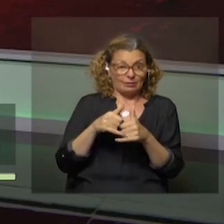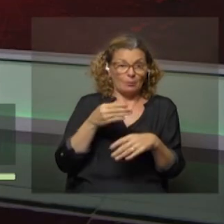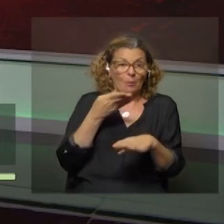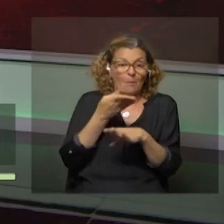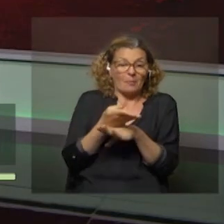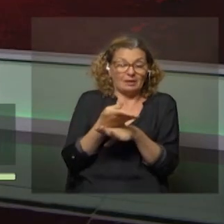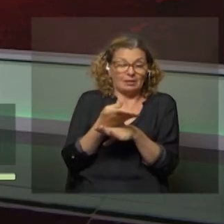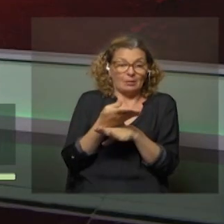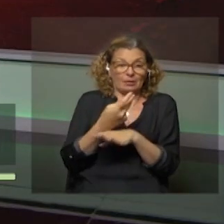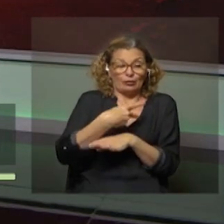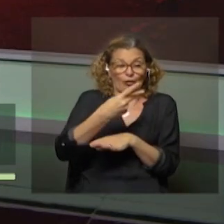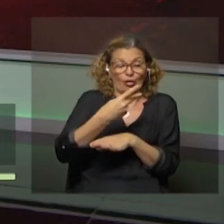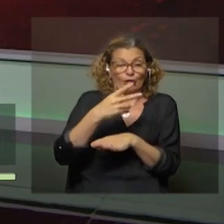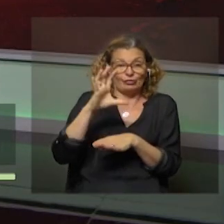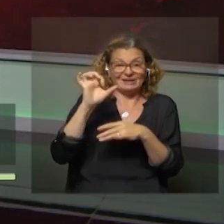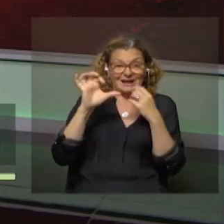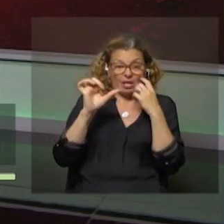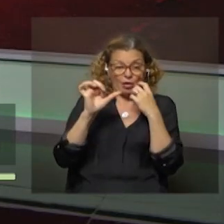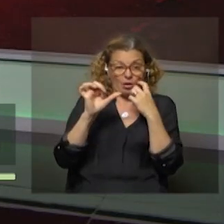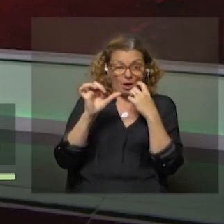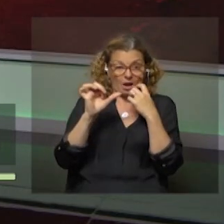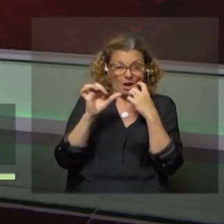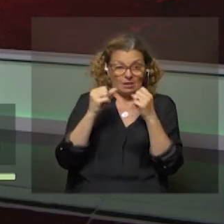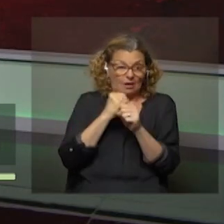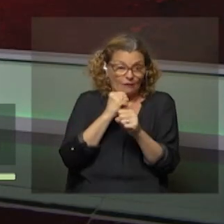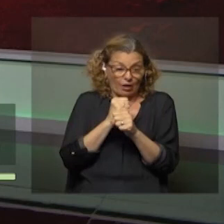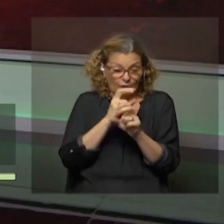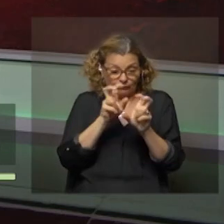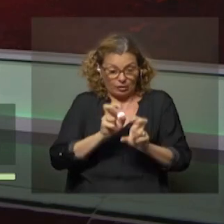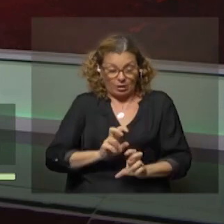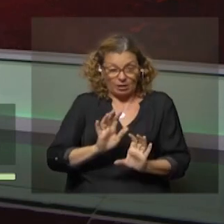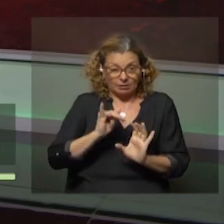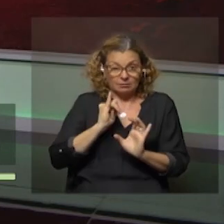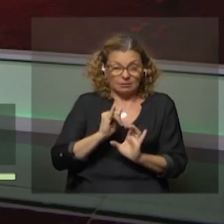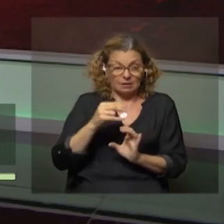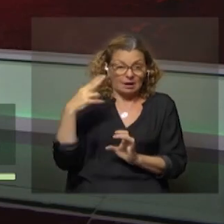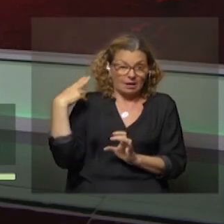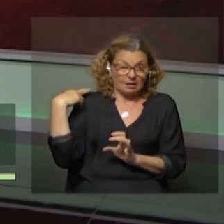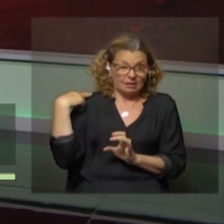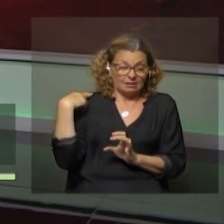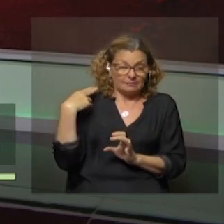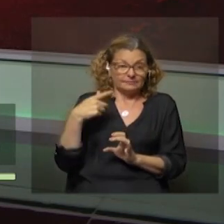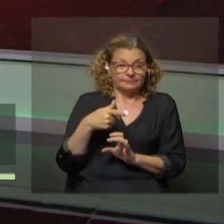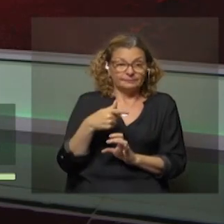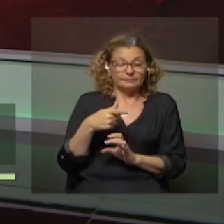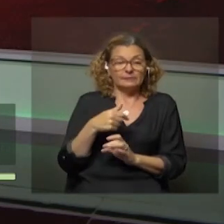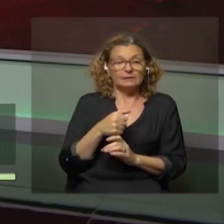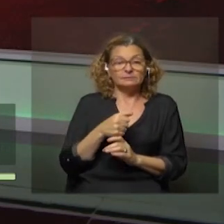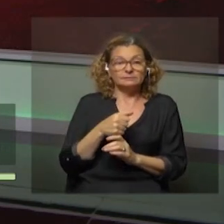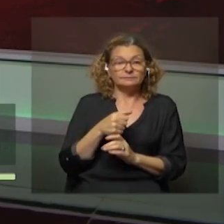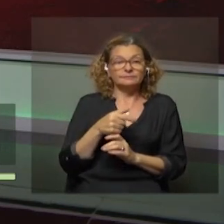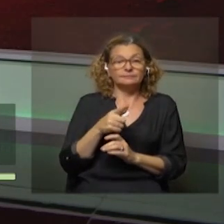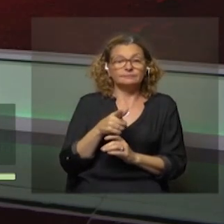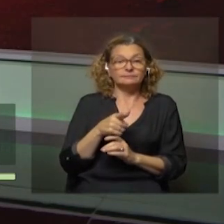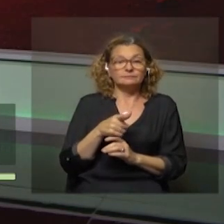un pedido Expreso para realizar esa tarea de Marcela Acuña quien era en ese momento gerente general de vertical Skype